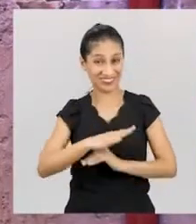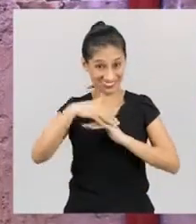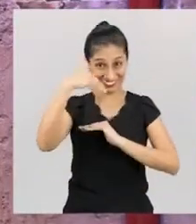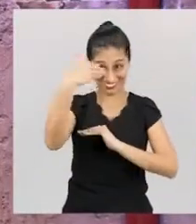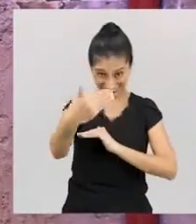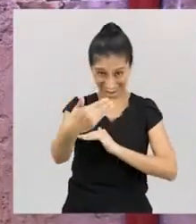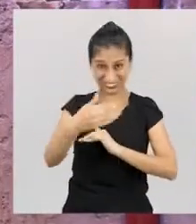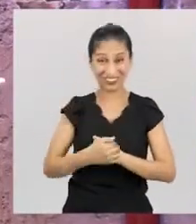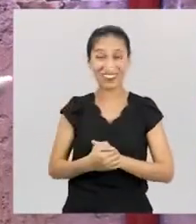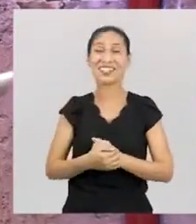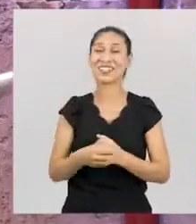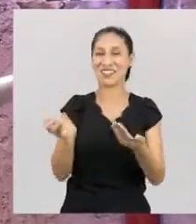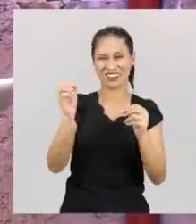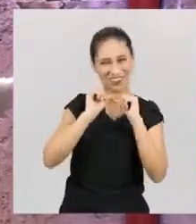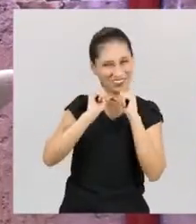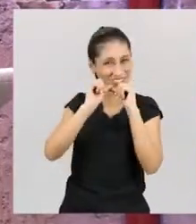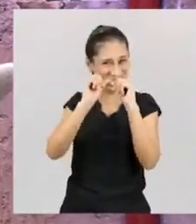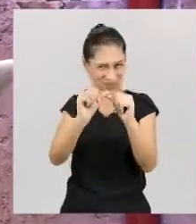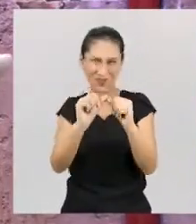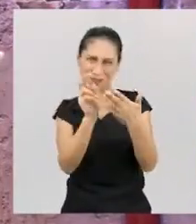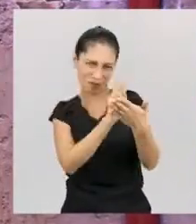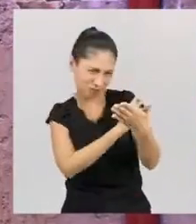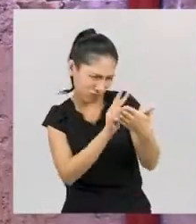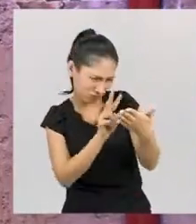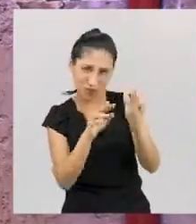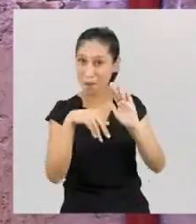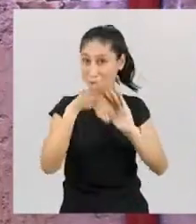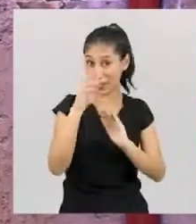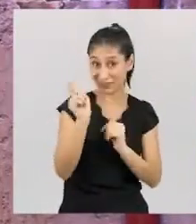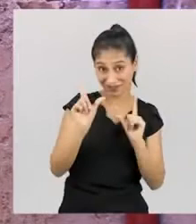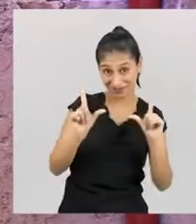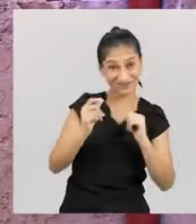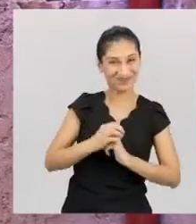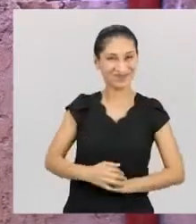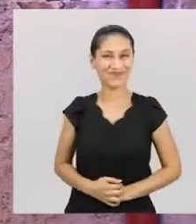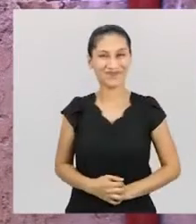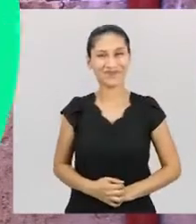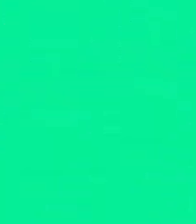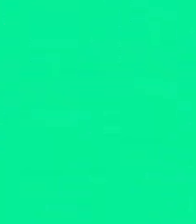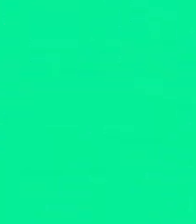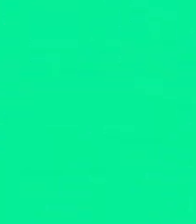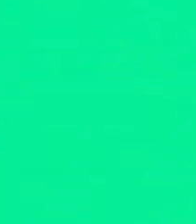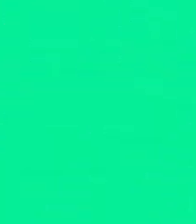En el próximo bloque de razonamiento matemático, revisaremos más situaciones. ¡No se muevan!